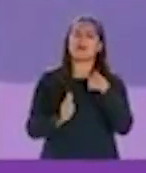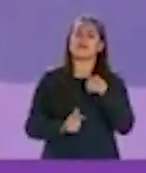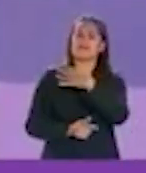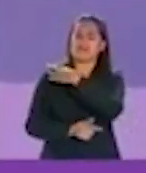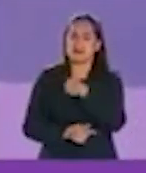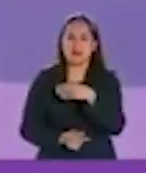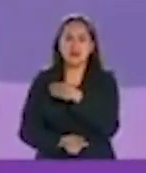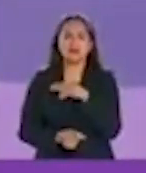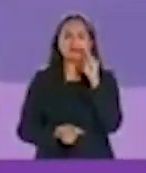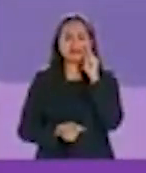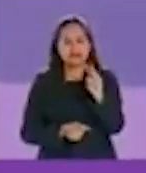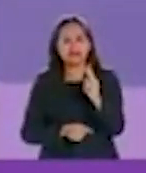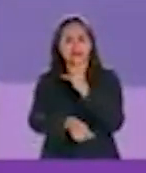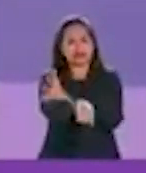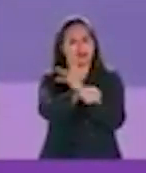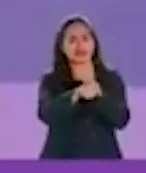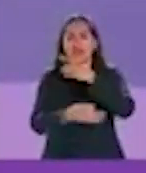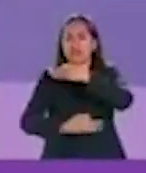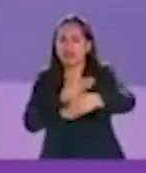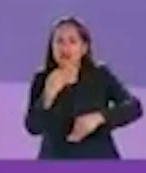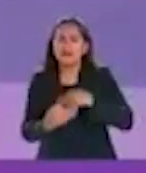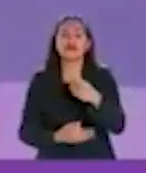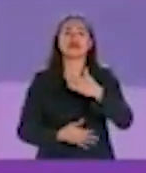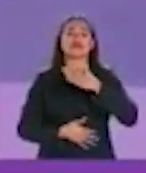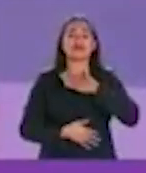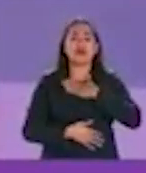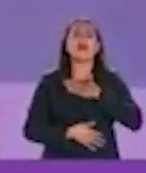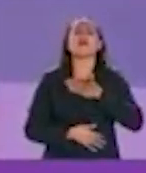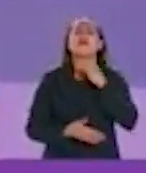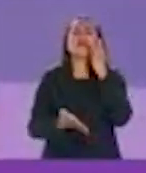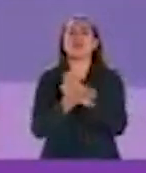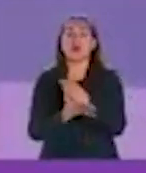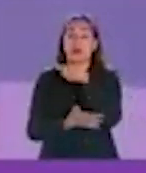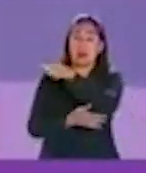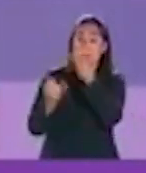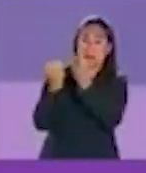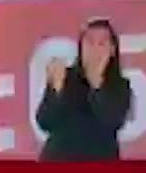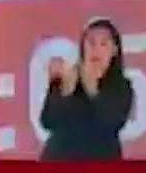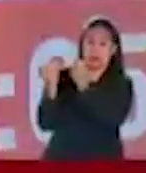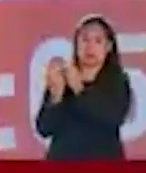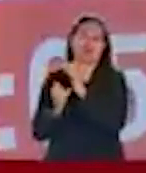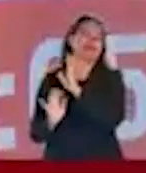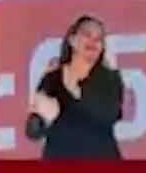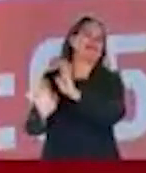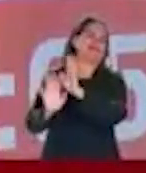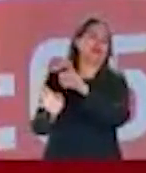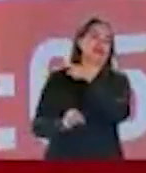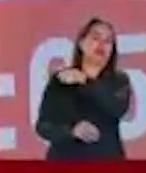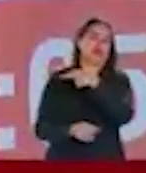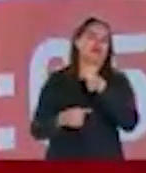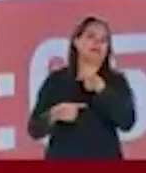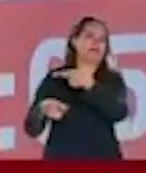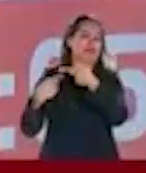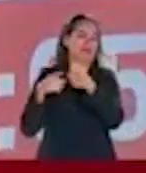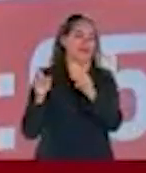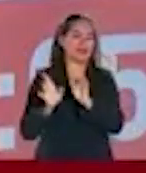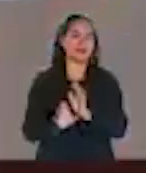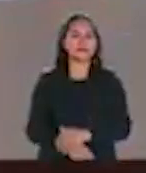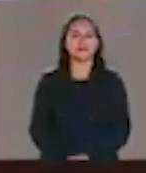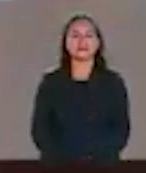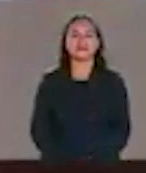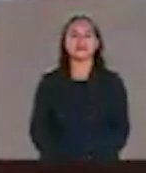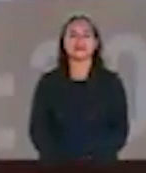yo solo le pido respetuosamente andrés que no nos ves la misma canasta pues le queda una réplica